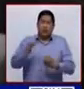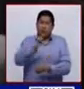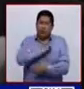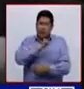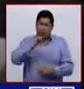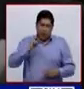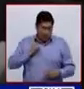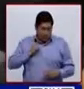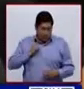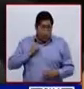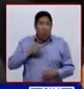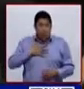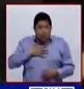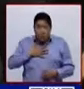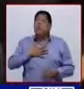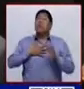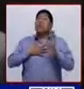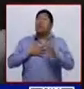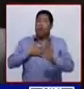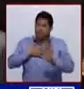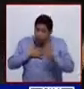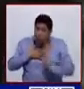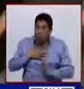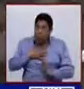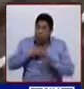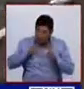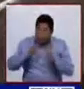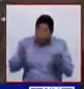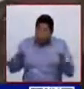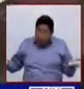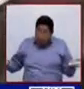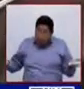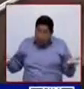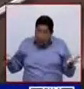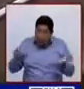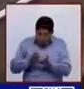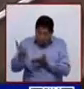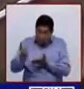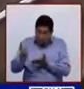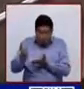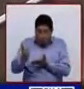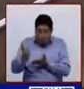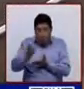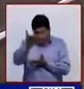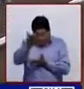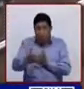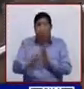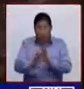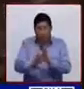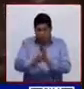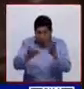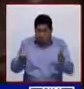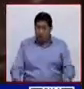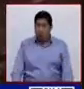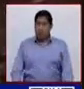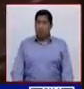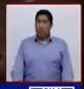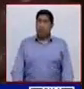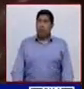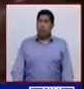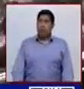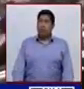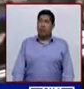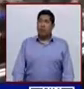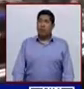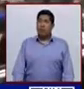senadora, me estoy dirigiendo con el mayor respeto. Y creo que usted tiene que dar el ejemplo también.